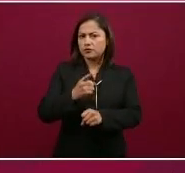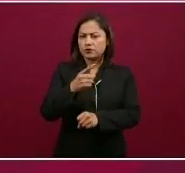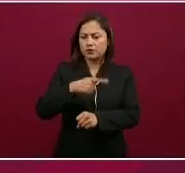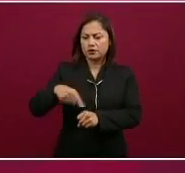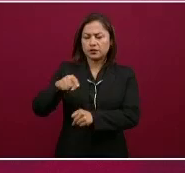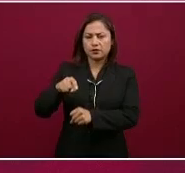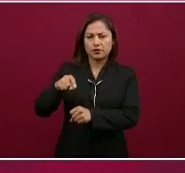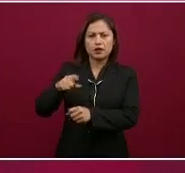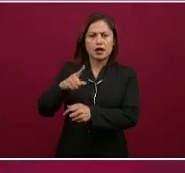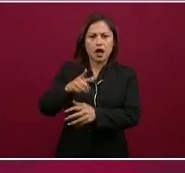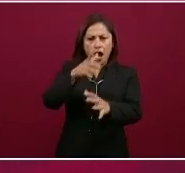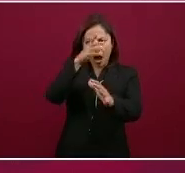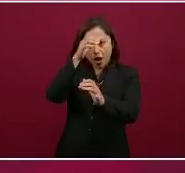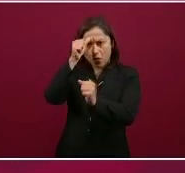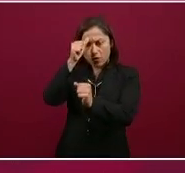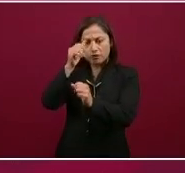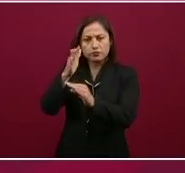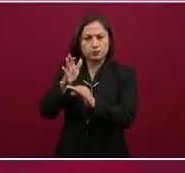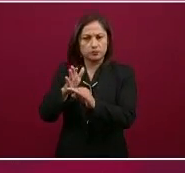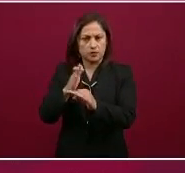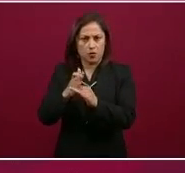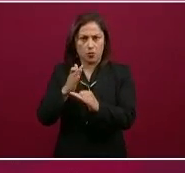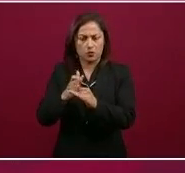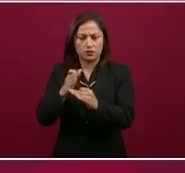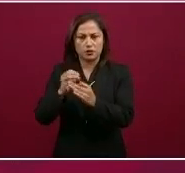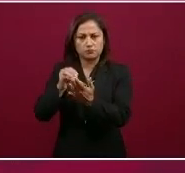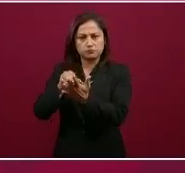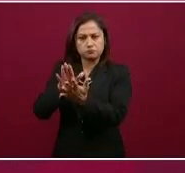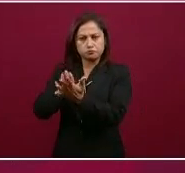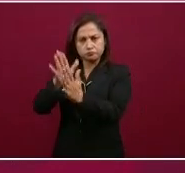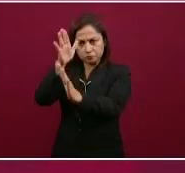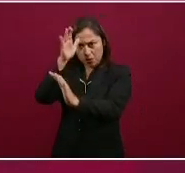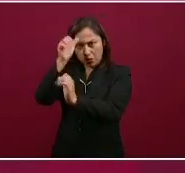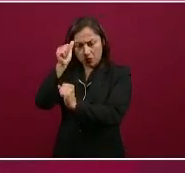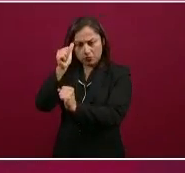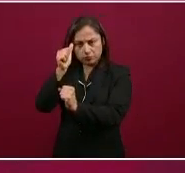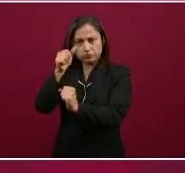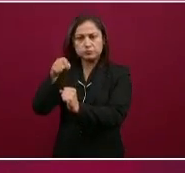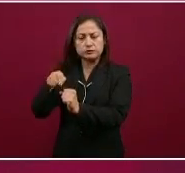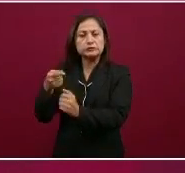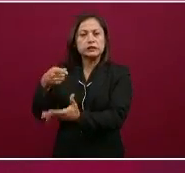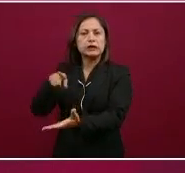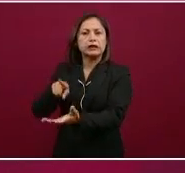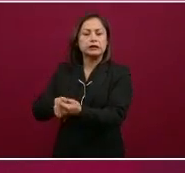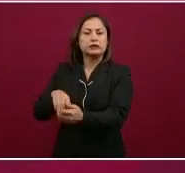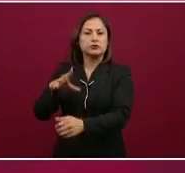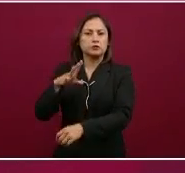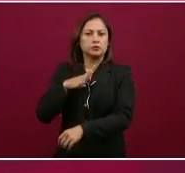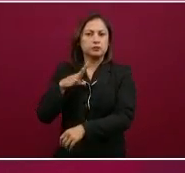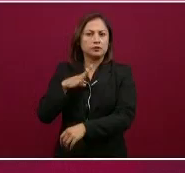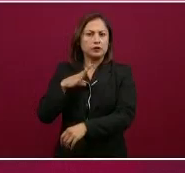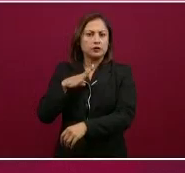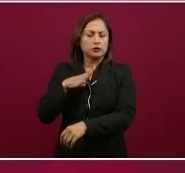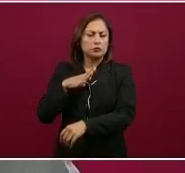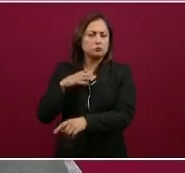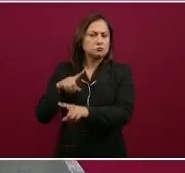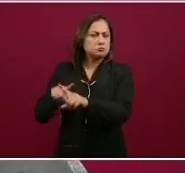tratado vigente hay mecanismos para